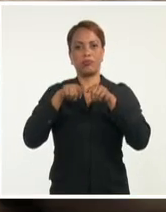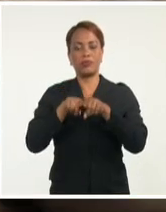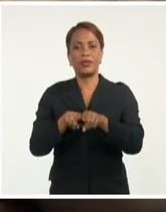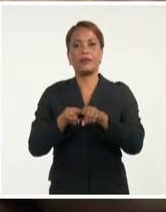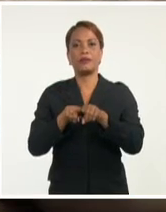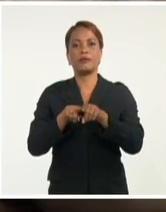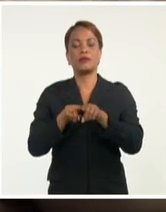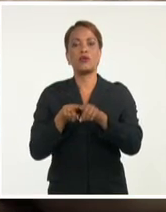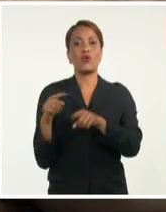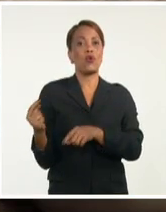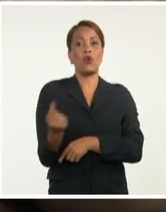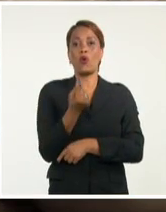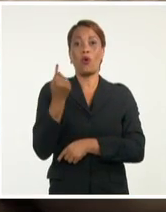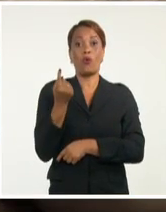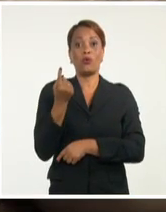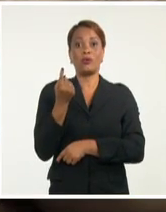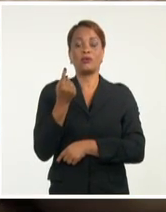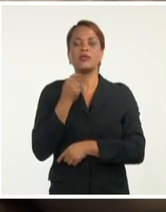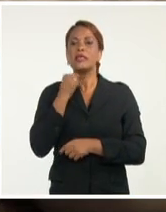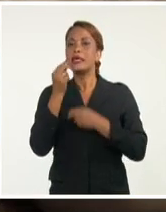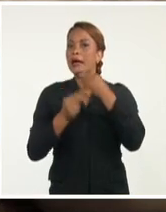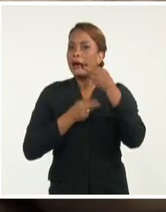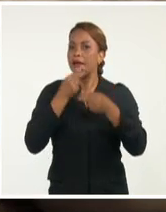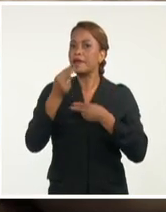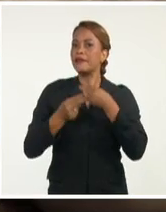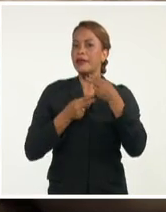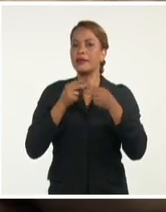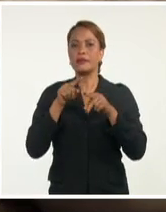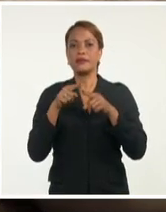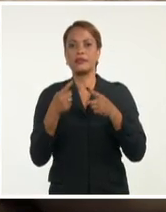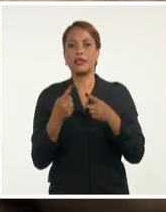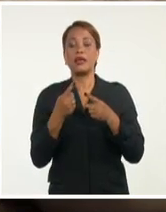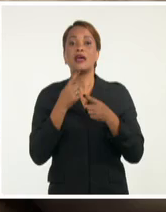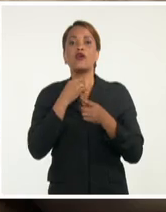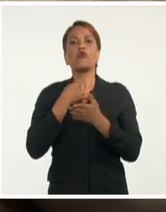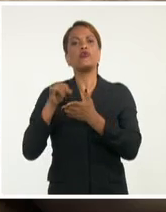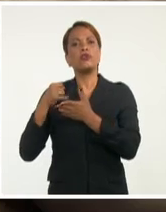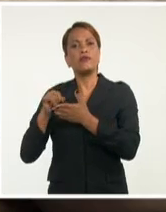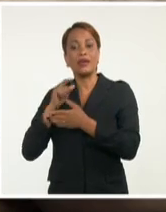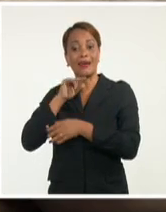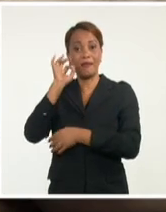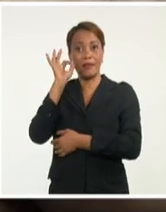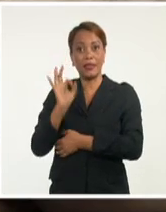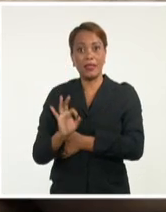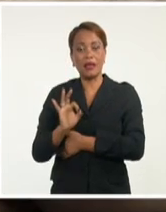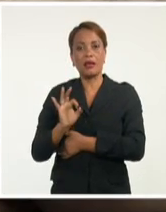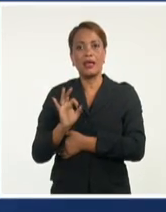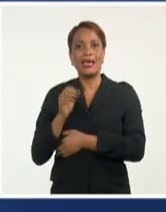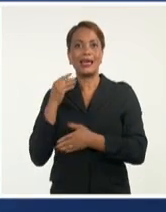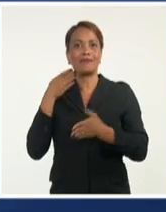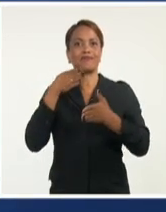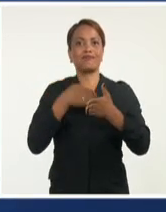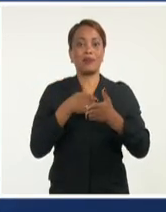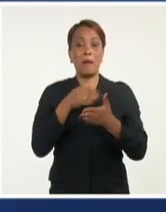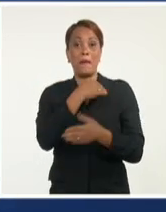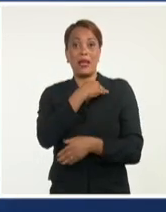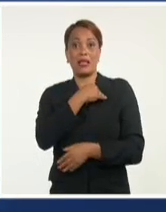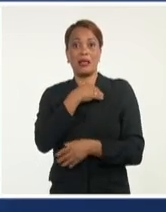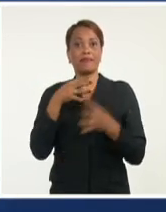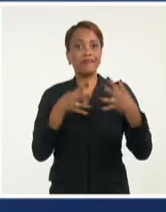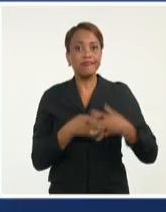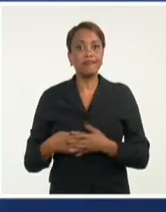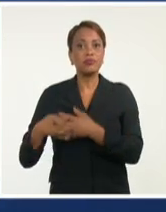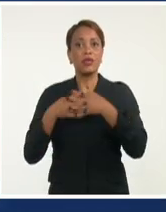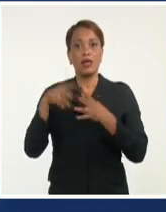única manera de que se podría quizás intentar justificar de veras una intervención militar en Cuba sería